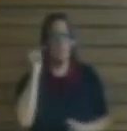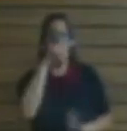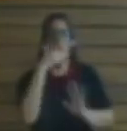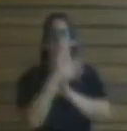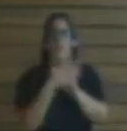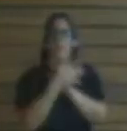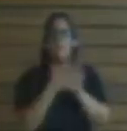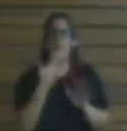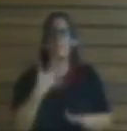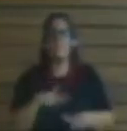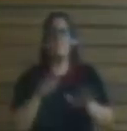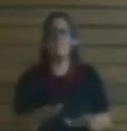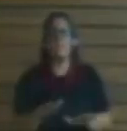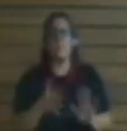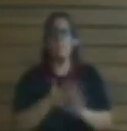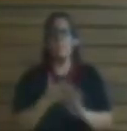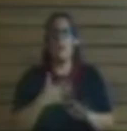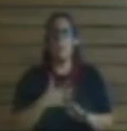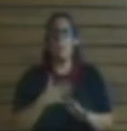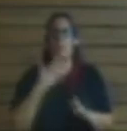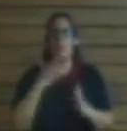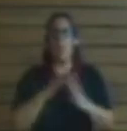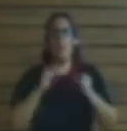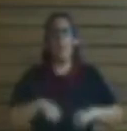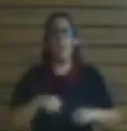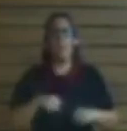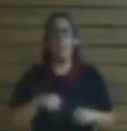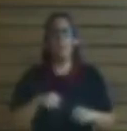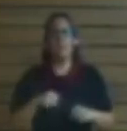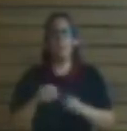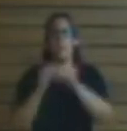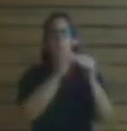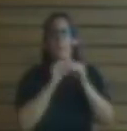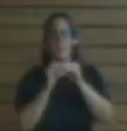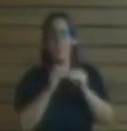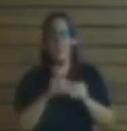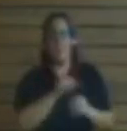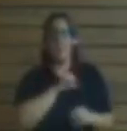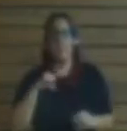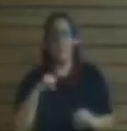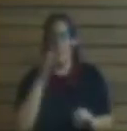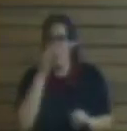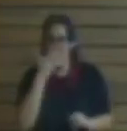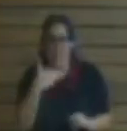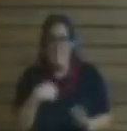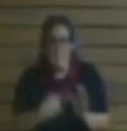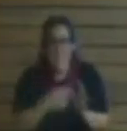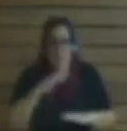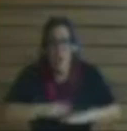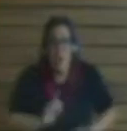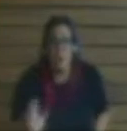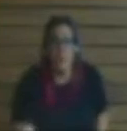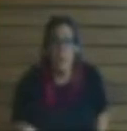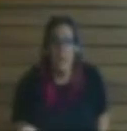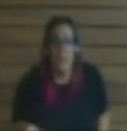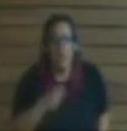de dejar en suspenso la declaración unilateral de independencia. Pero es que esa declaración unilateral de independencia es ilegal.